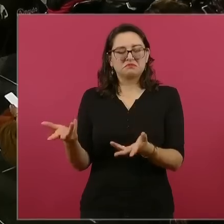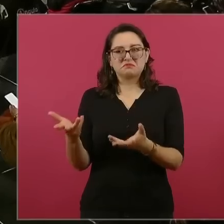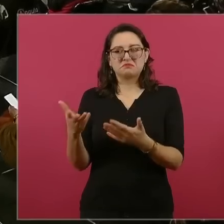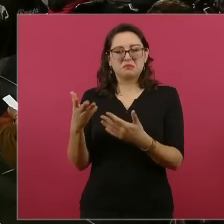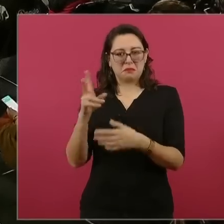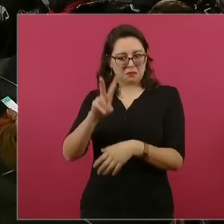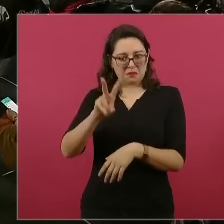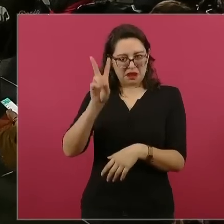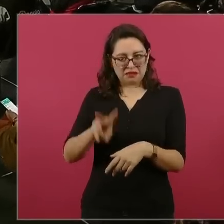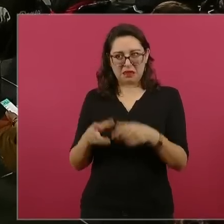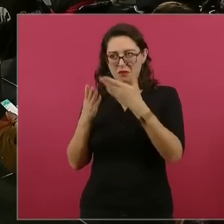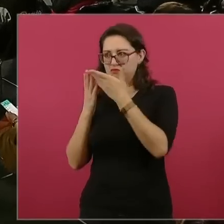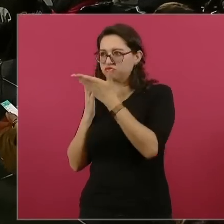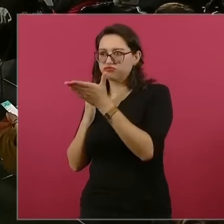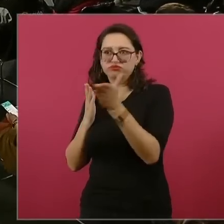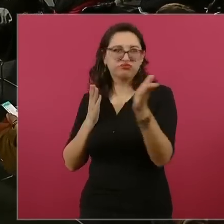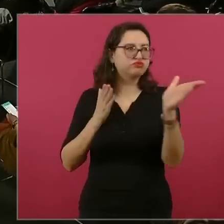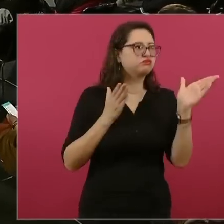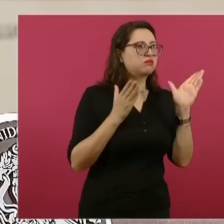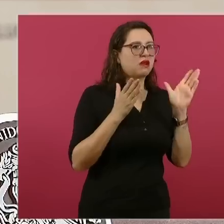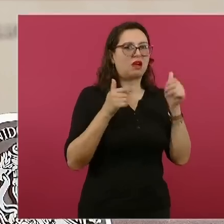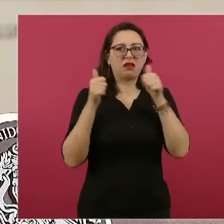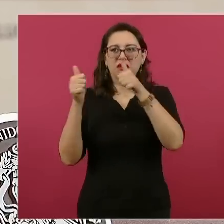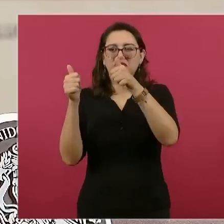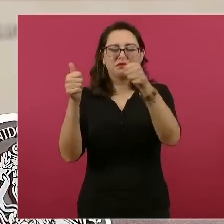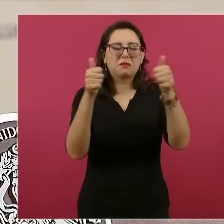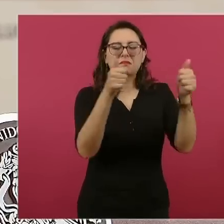no está haciendo su trabajo,